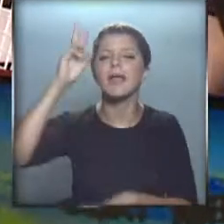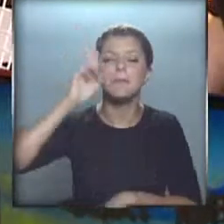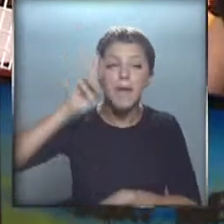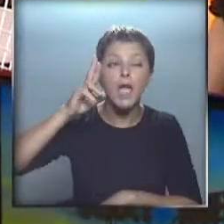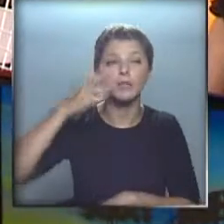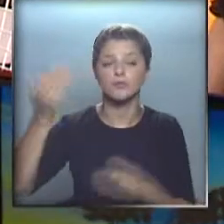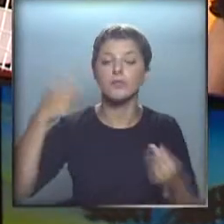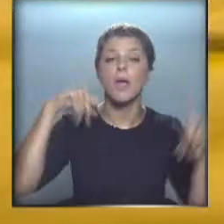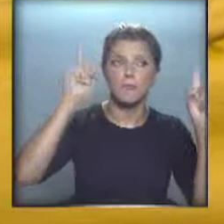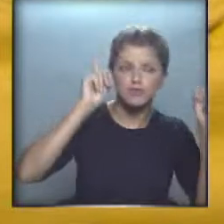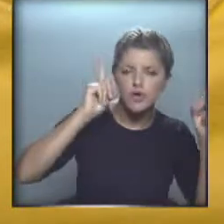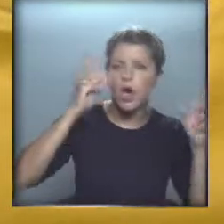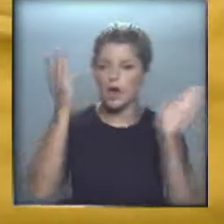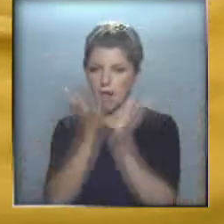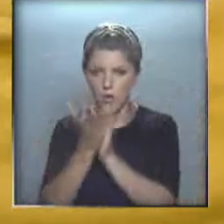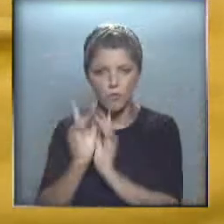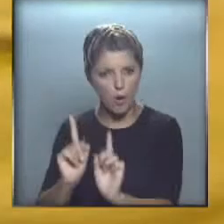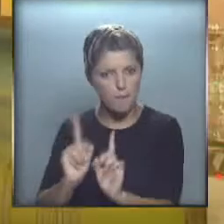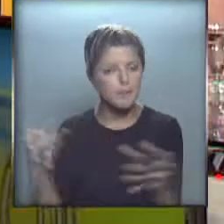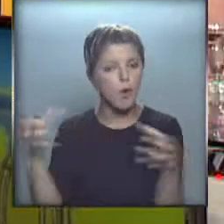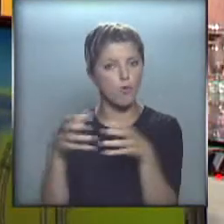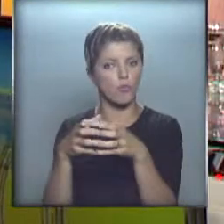alumnos propios, entre lo que pasa, ¿no?